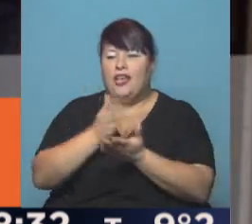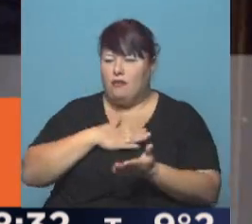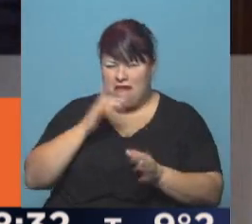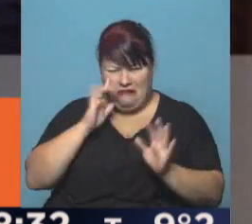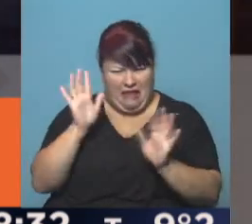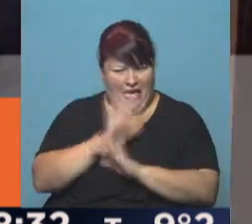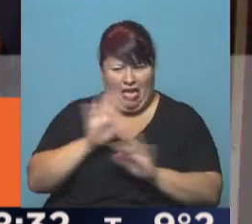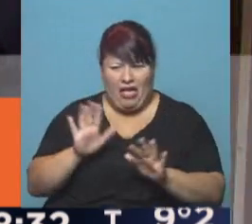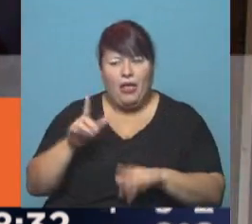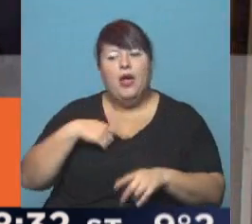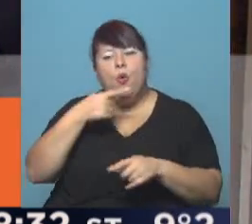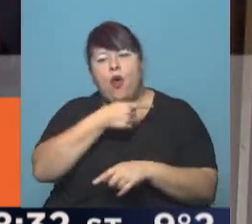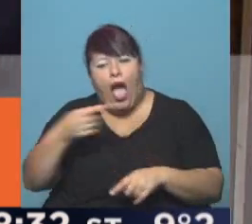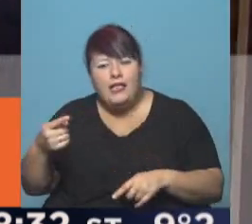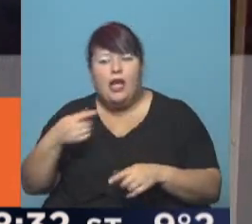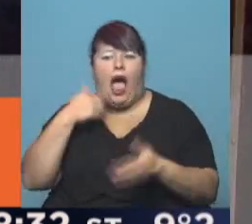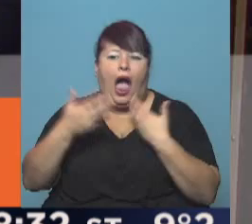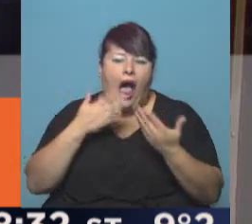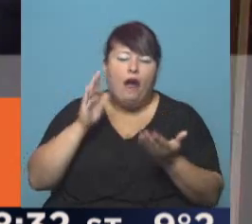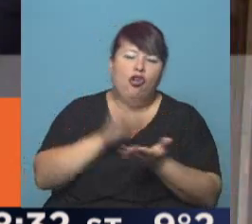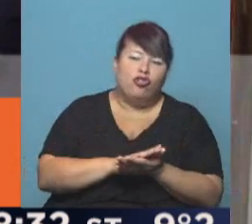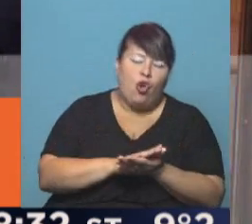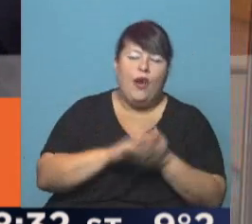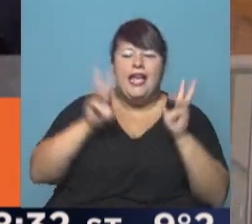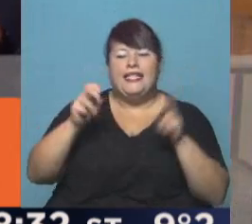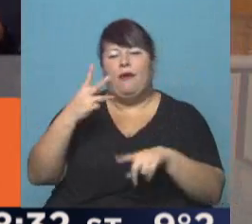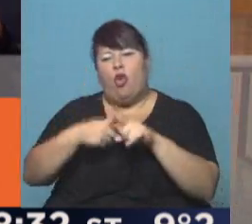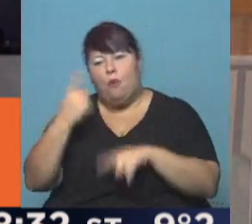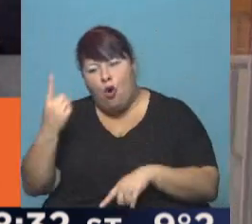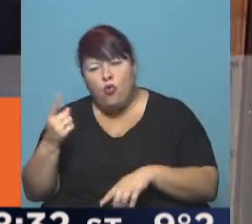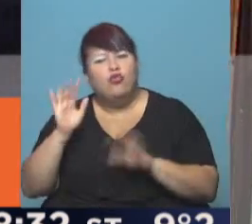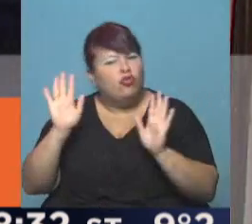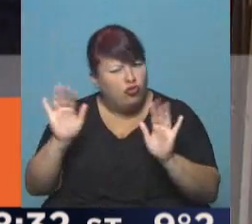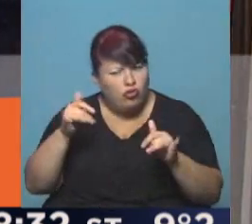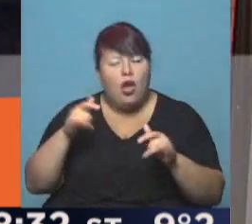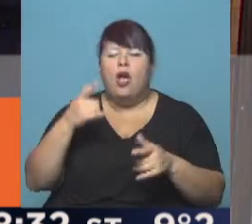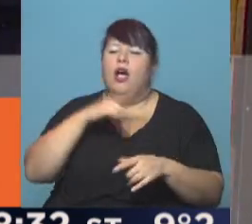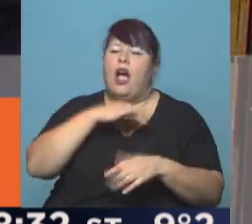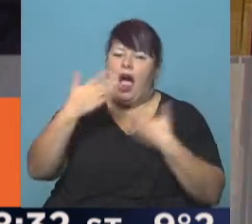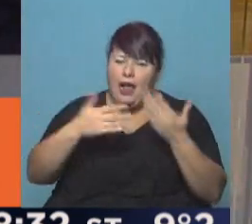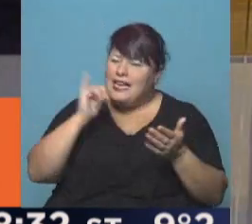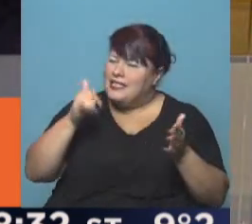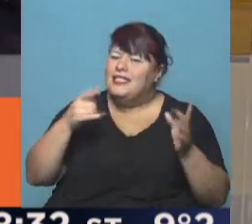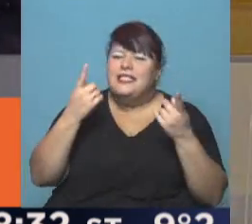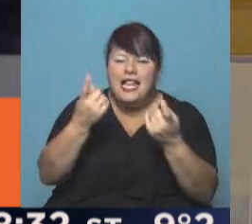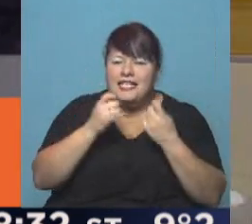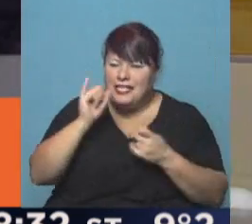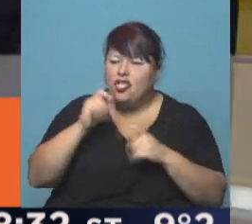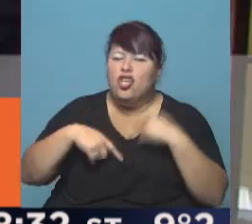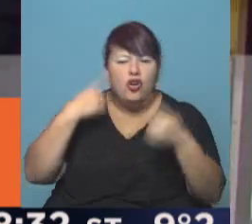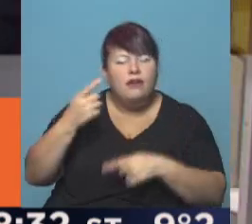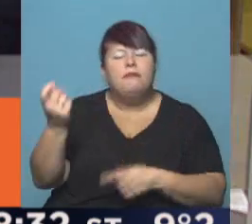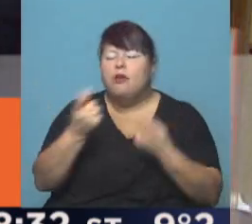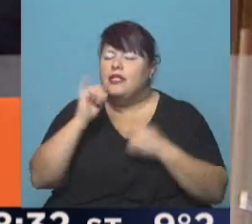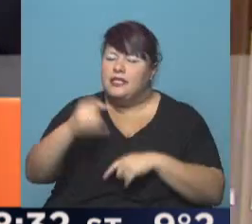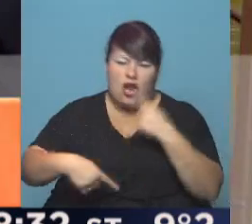Nada que ver. Venimos de una semana en la cual se habló mucho del tema del 2x1, donde hubo un pronunciamiento del Congreso. Sí, y es